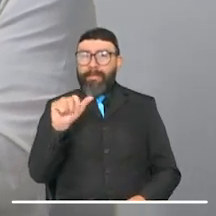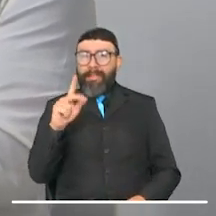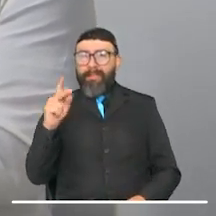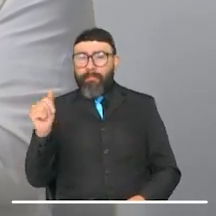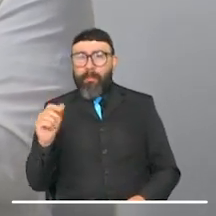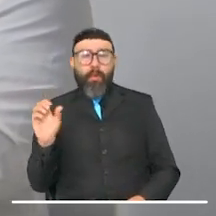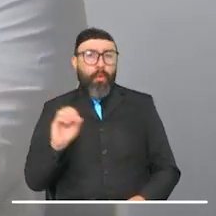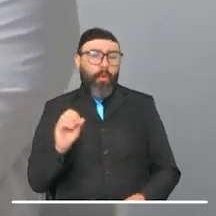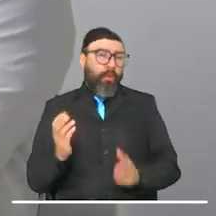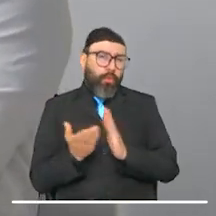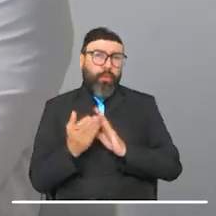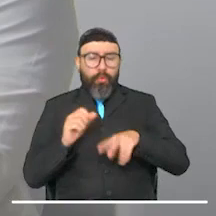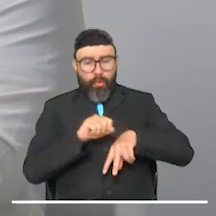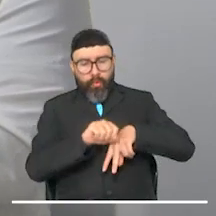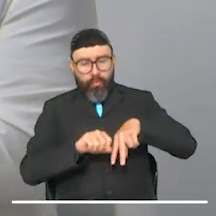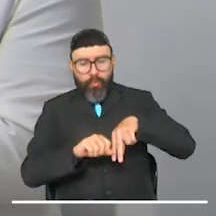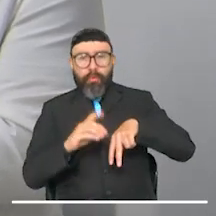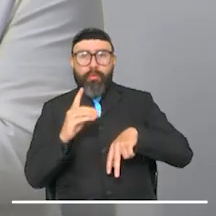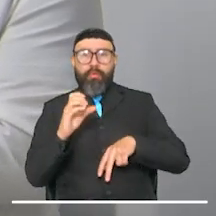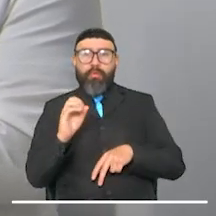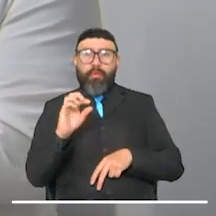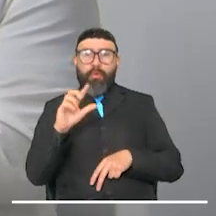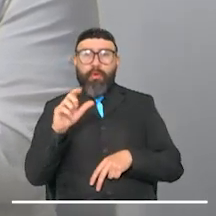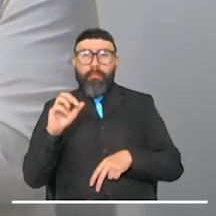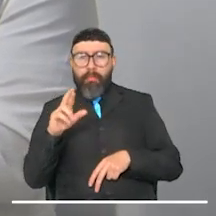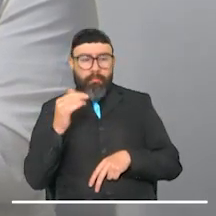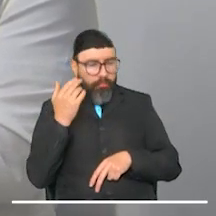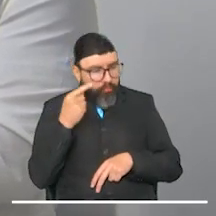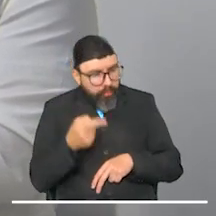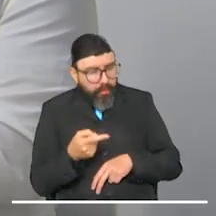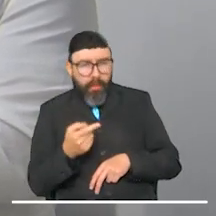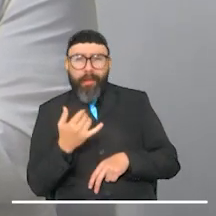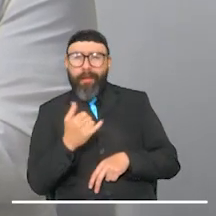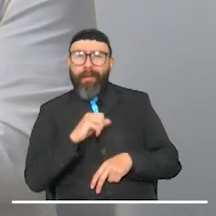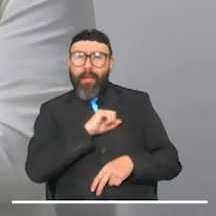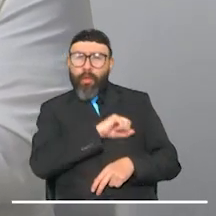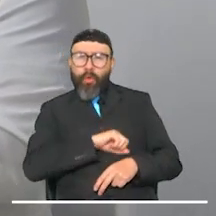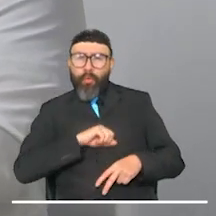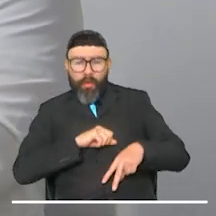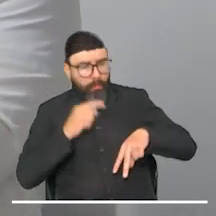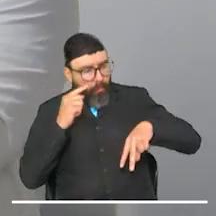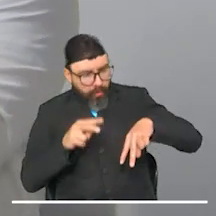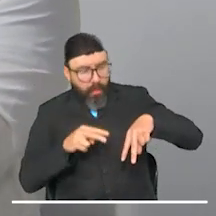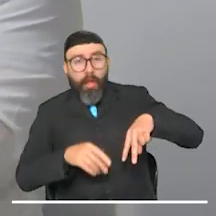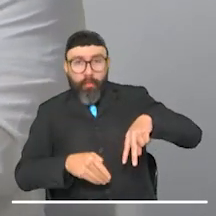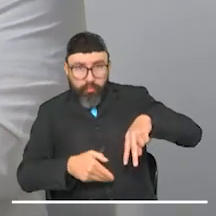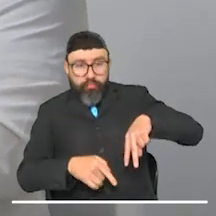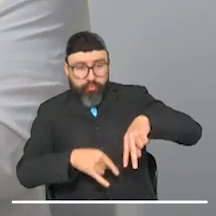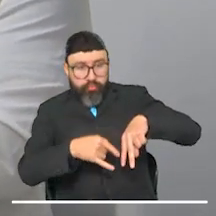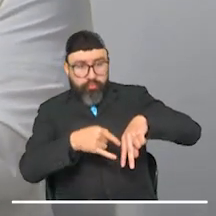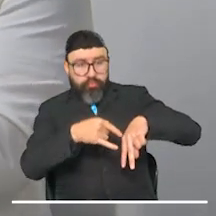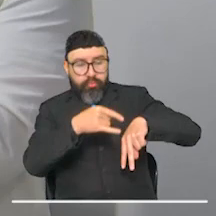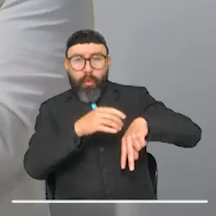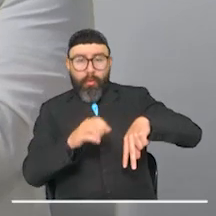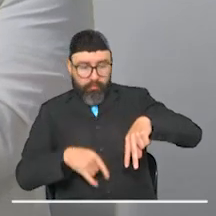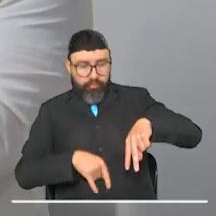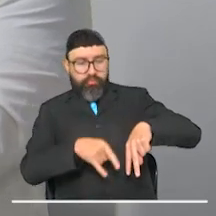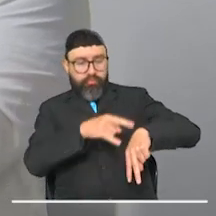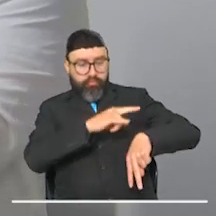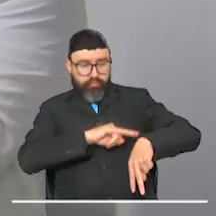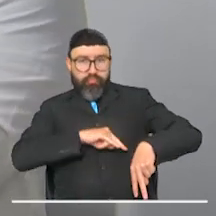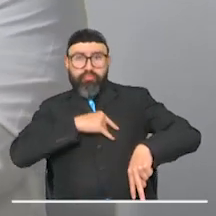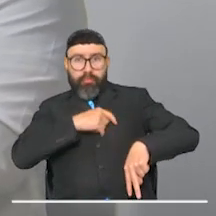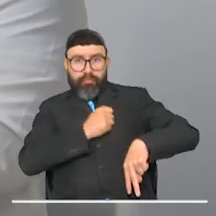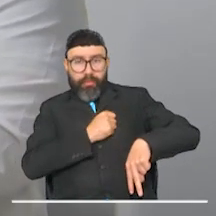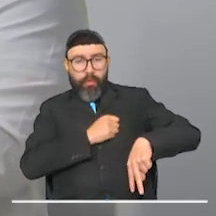de flujo es decir la ecografía nos dice Hacia dónde se dirige el flujo si se está correctamente yendo hacia el corazón O si